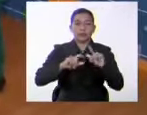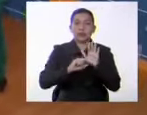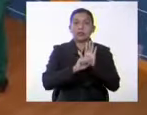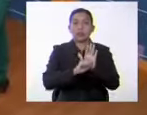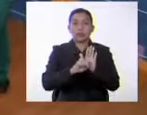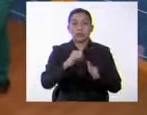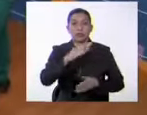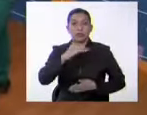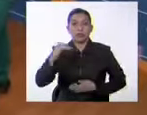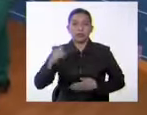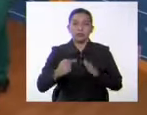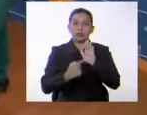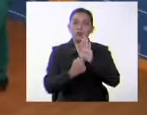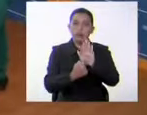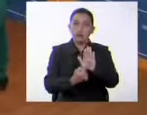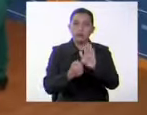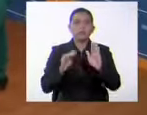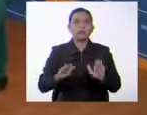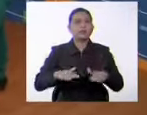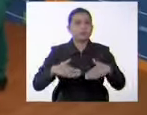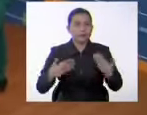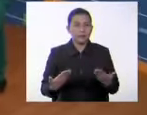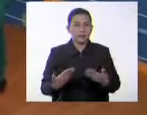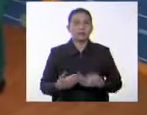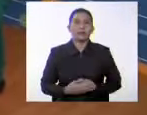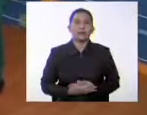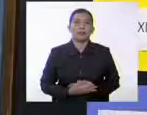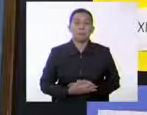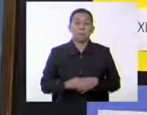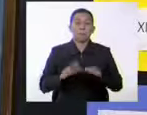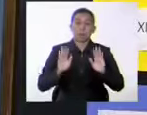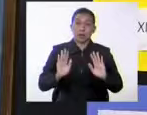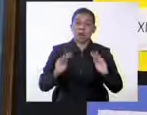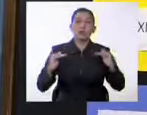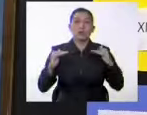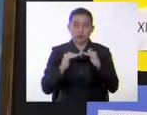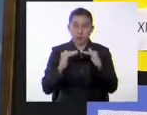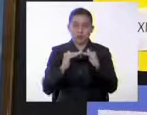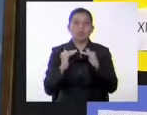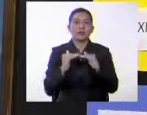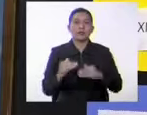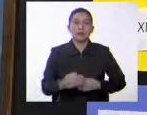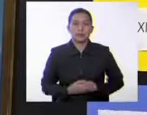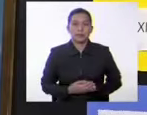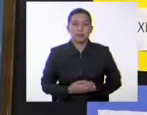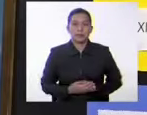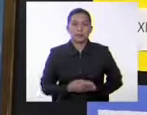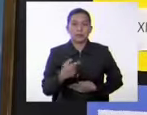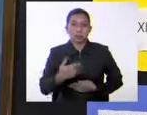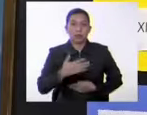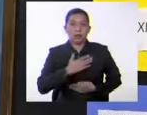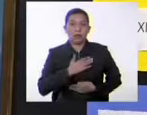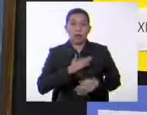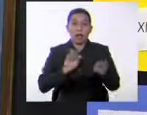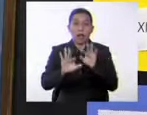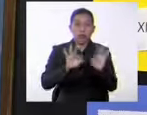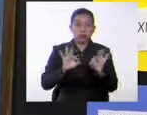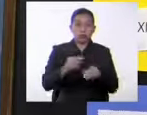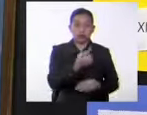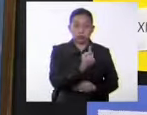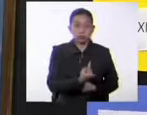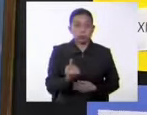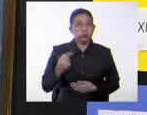esta Federación Centroamericana, pero también vamos a decir que existieron algunos personajes que fueron claves